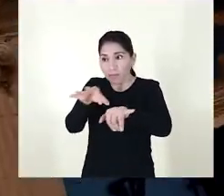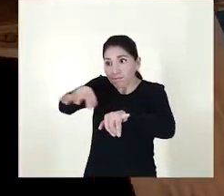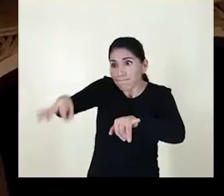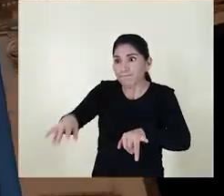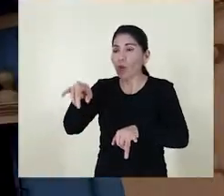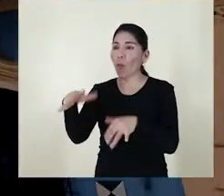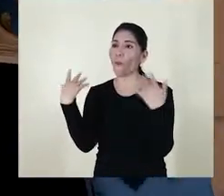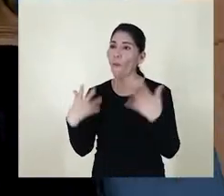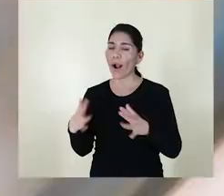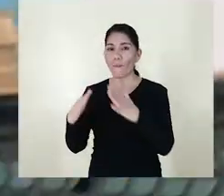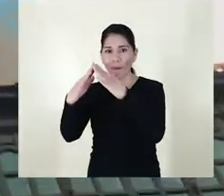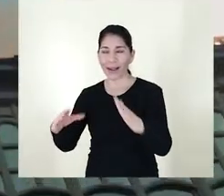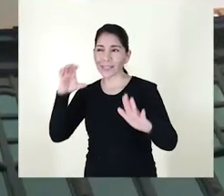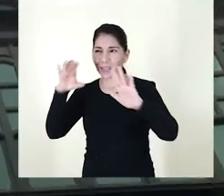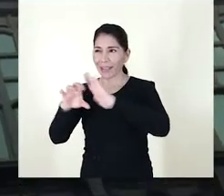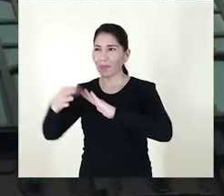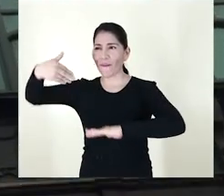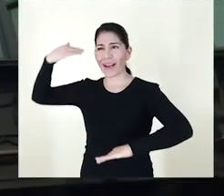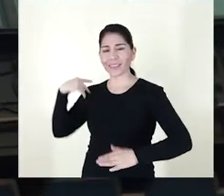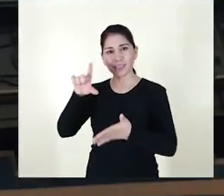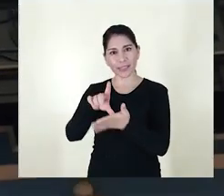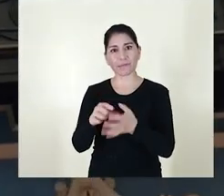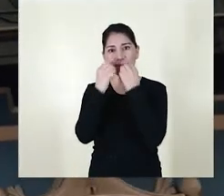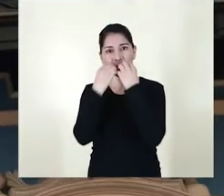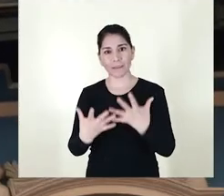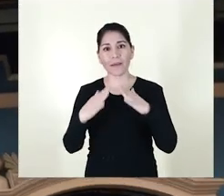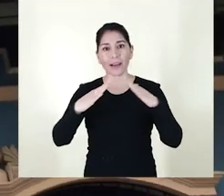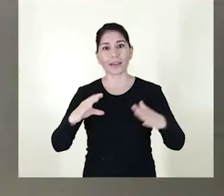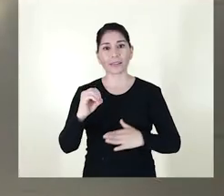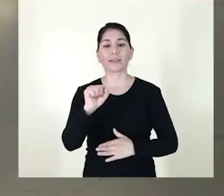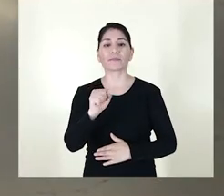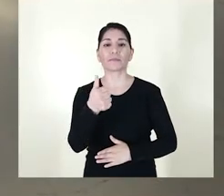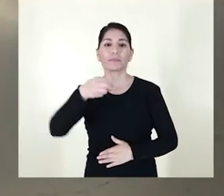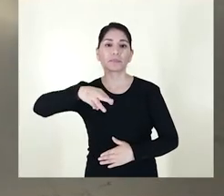Ozambela, patrimonio arquitectónico, es un buen ejemplo de casa